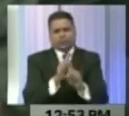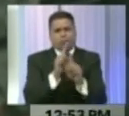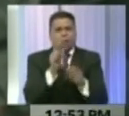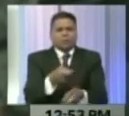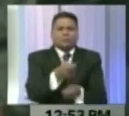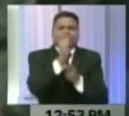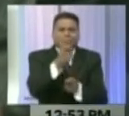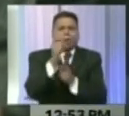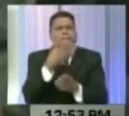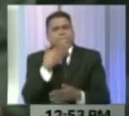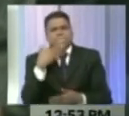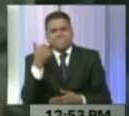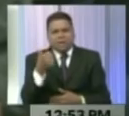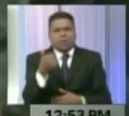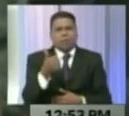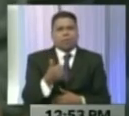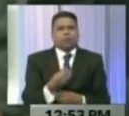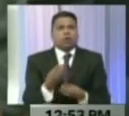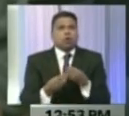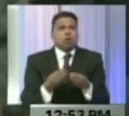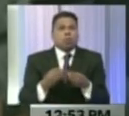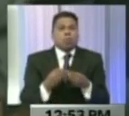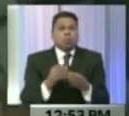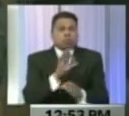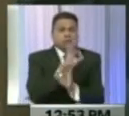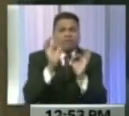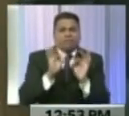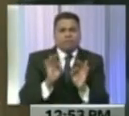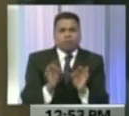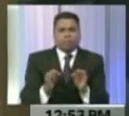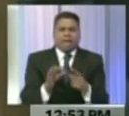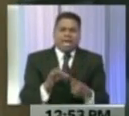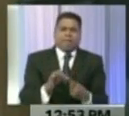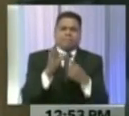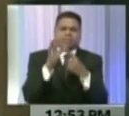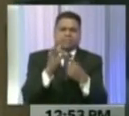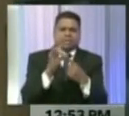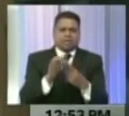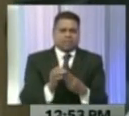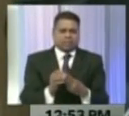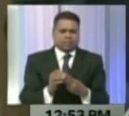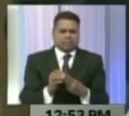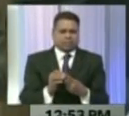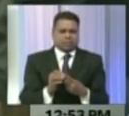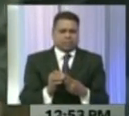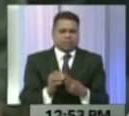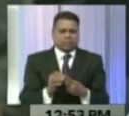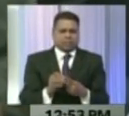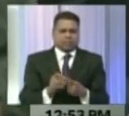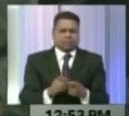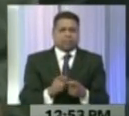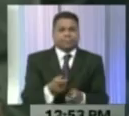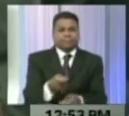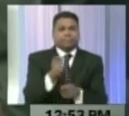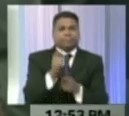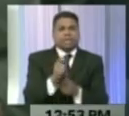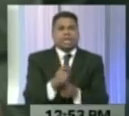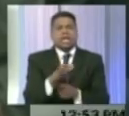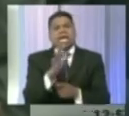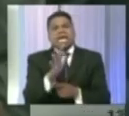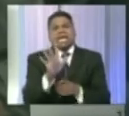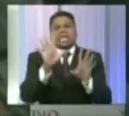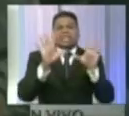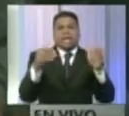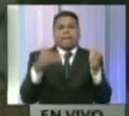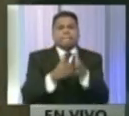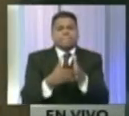Todo como una zona estratégica especial, pero al mismo tiempo estamos metiendo 10.000 pensiones a